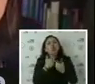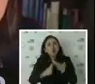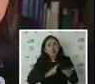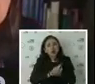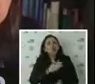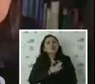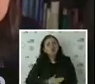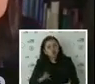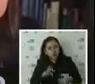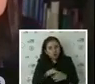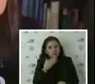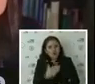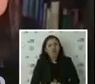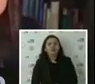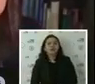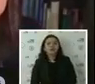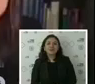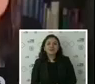democracia.